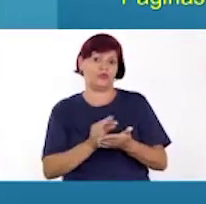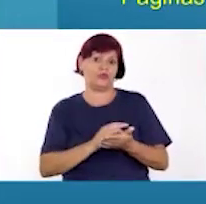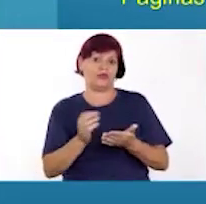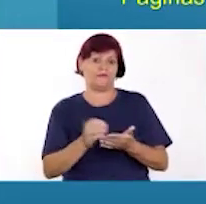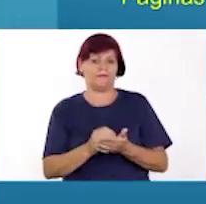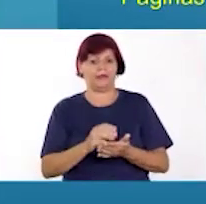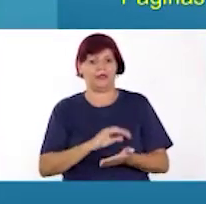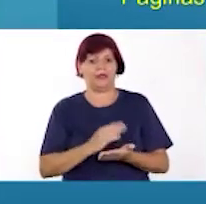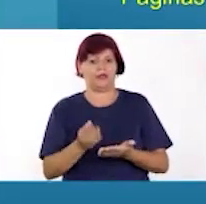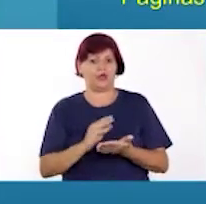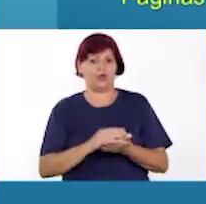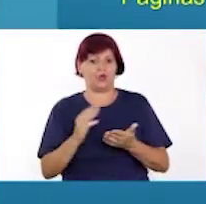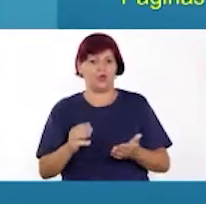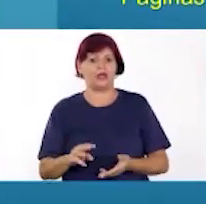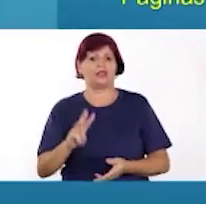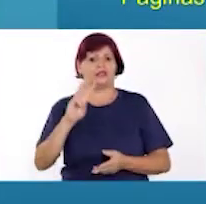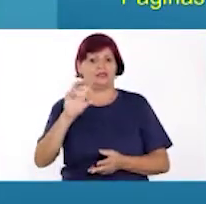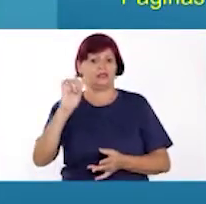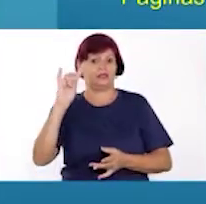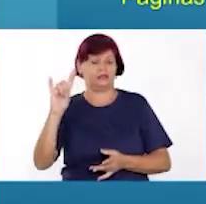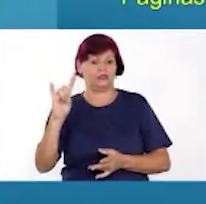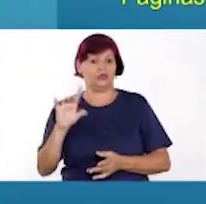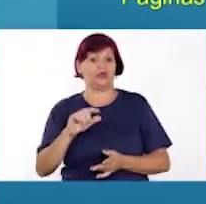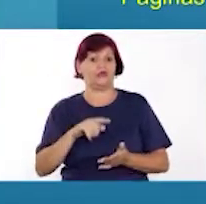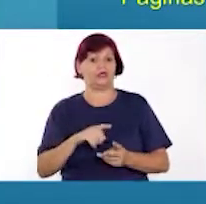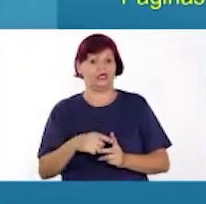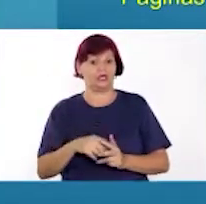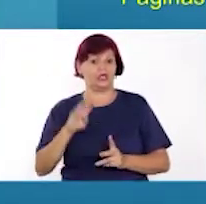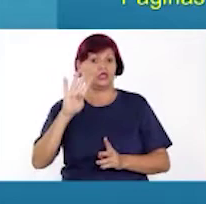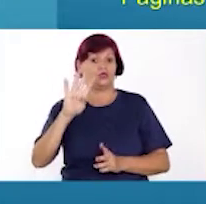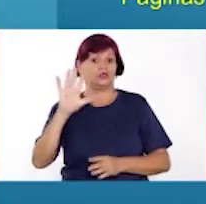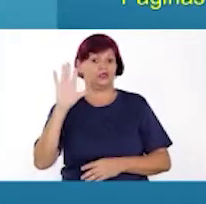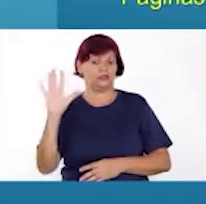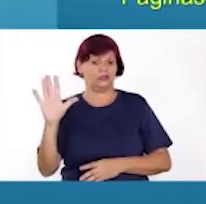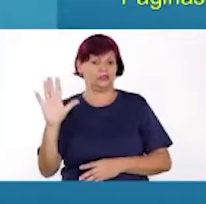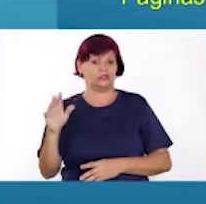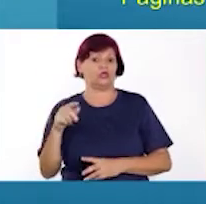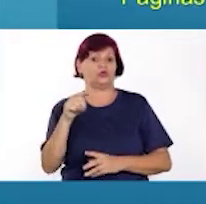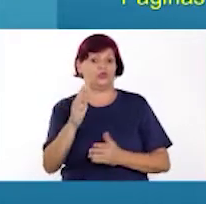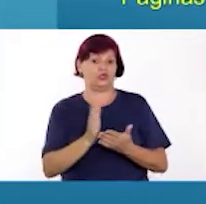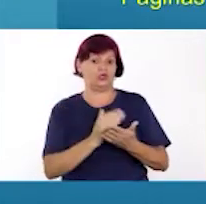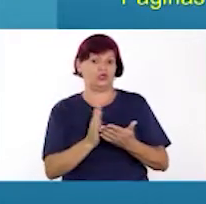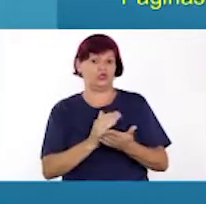45 de temas de historia contemporánea de nivel medio superior.